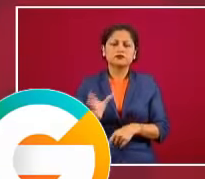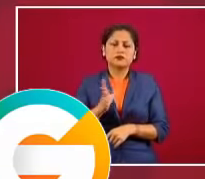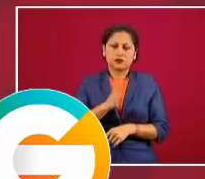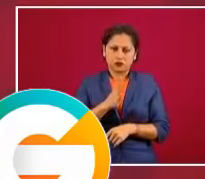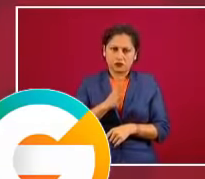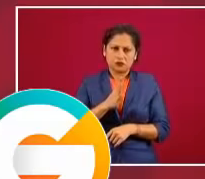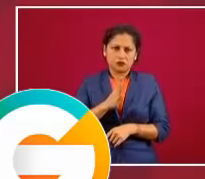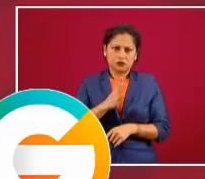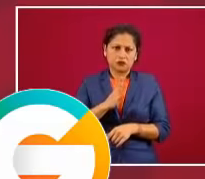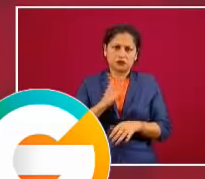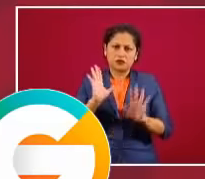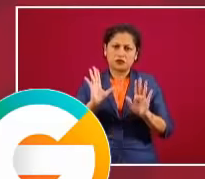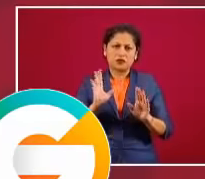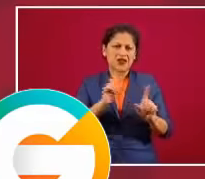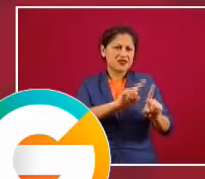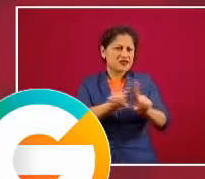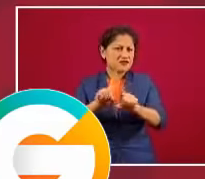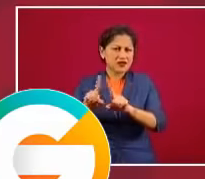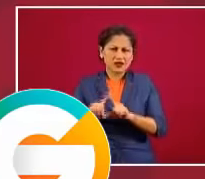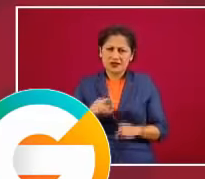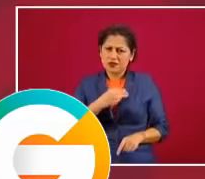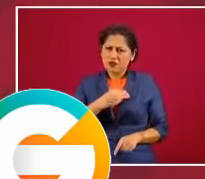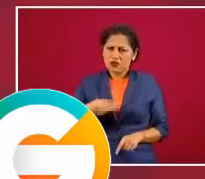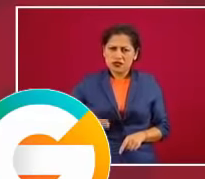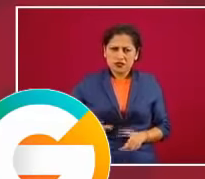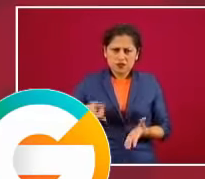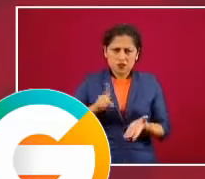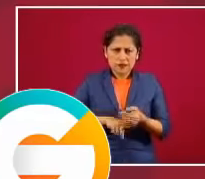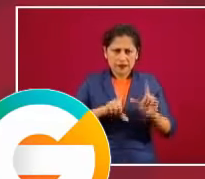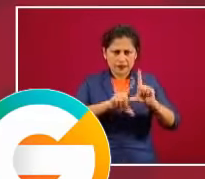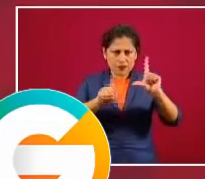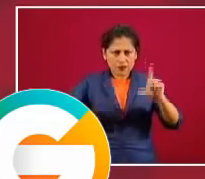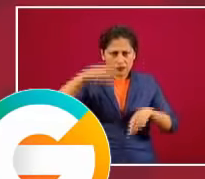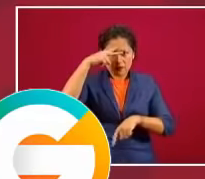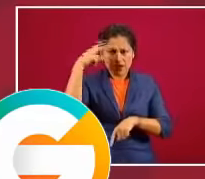en muchos municipios del país.